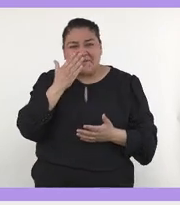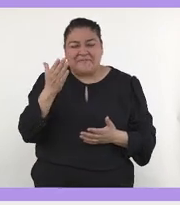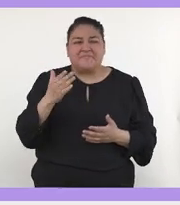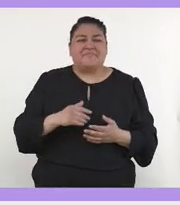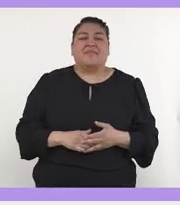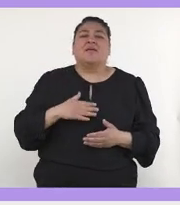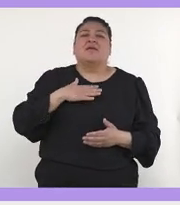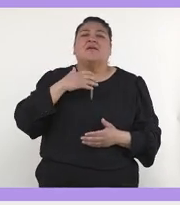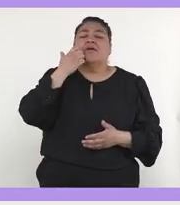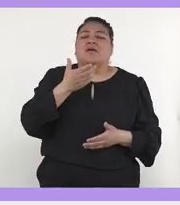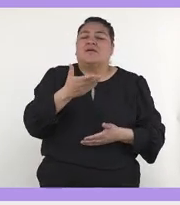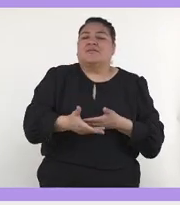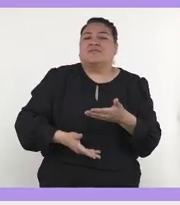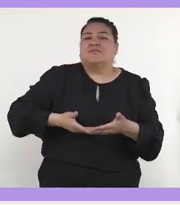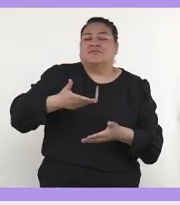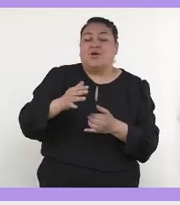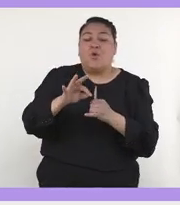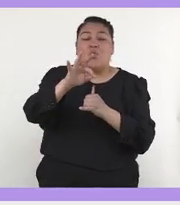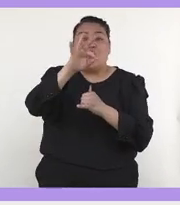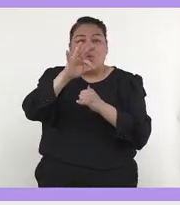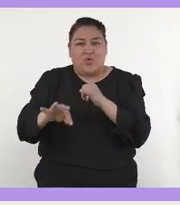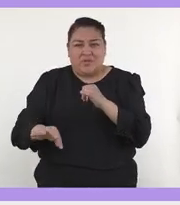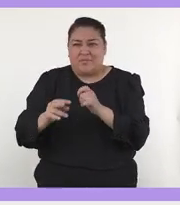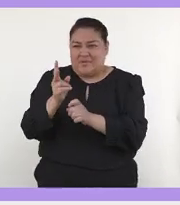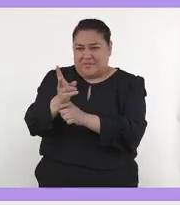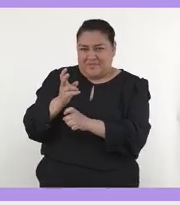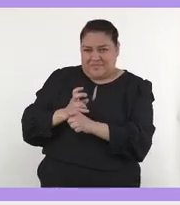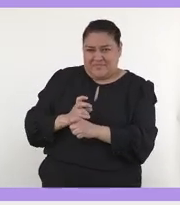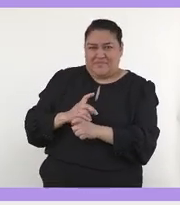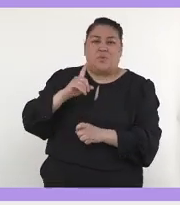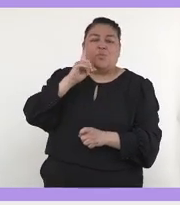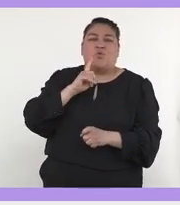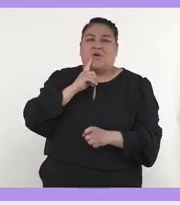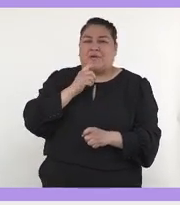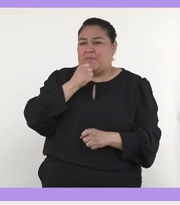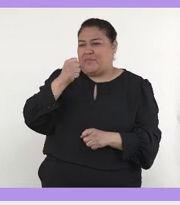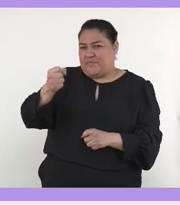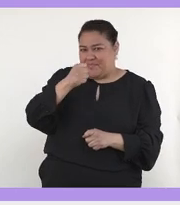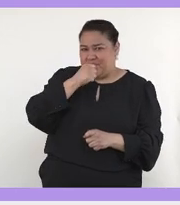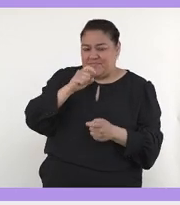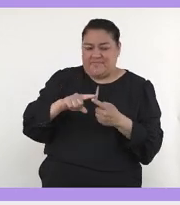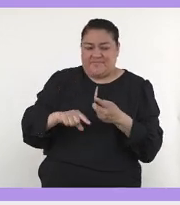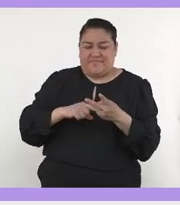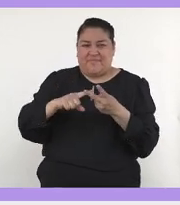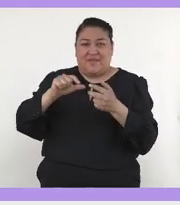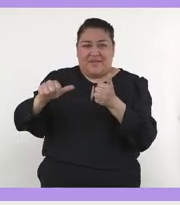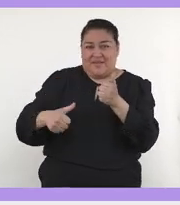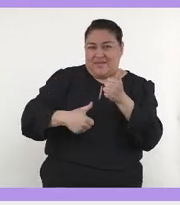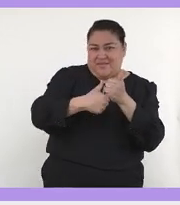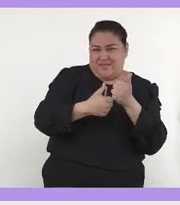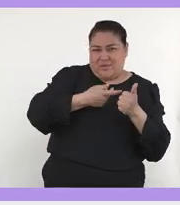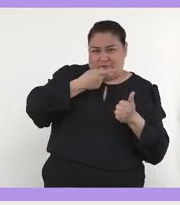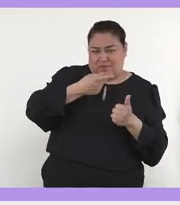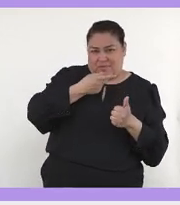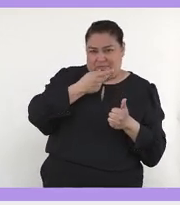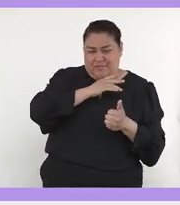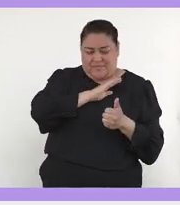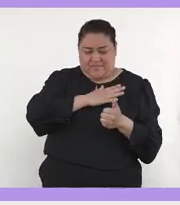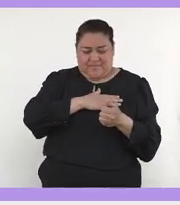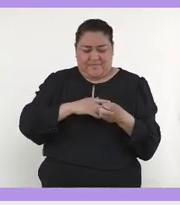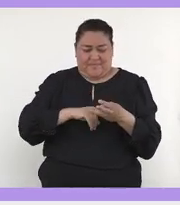les quiero presentar a nuestra última invitada la periodista asesora lingüística y también comentarista de fútbol femenil